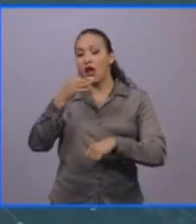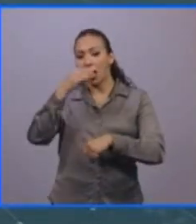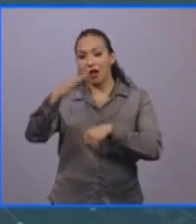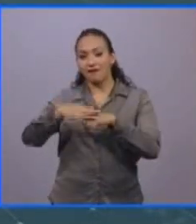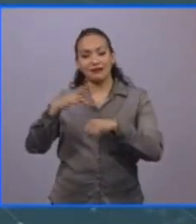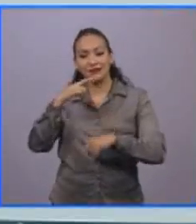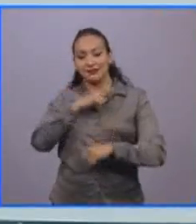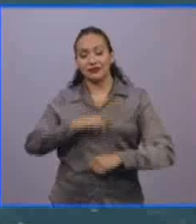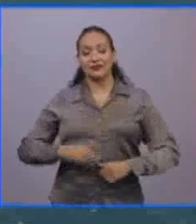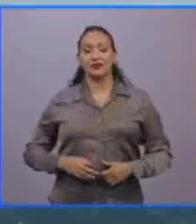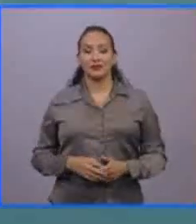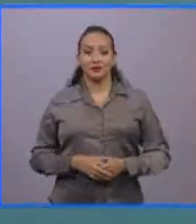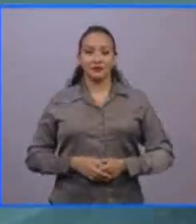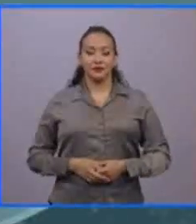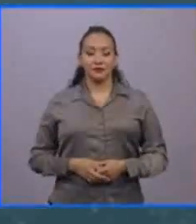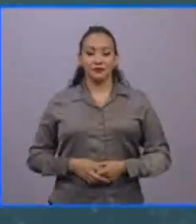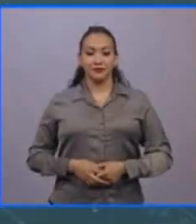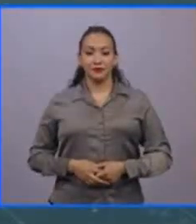manera inmediata.